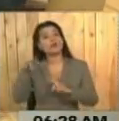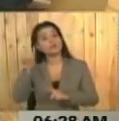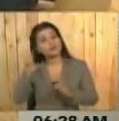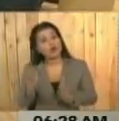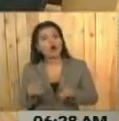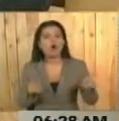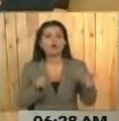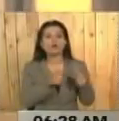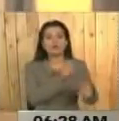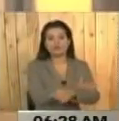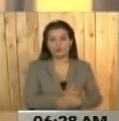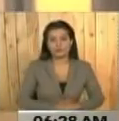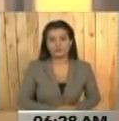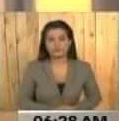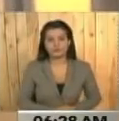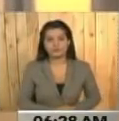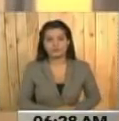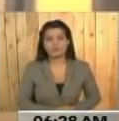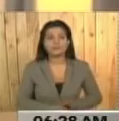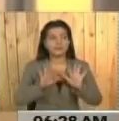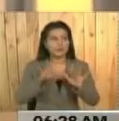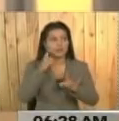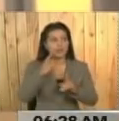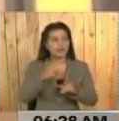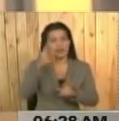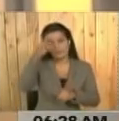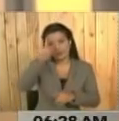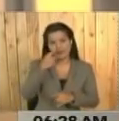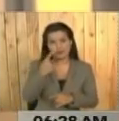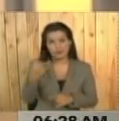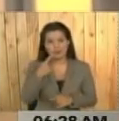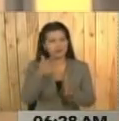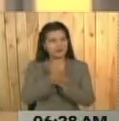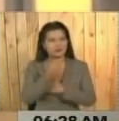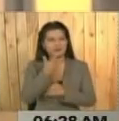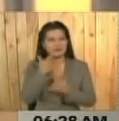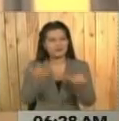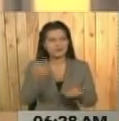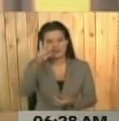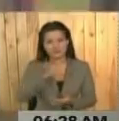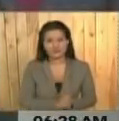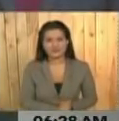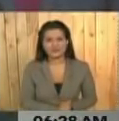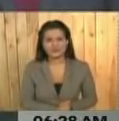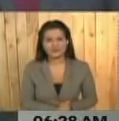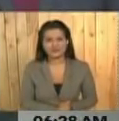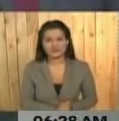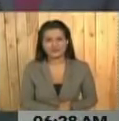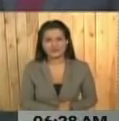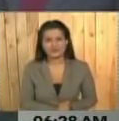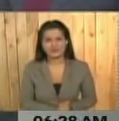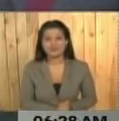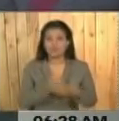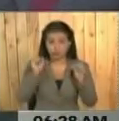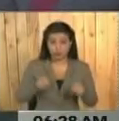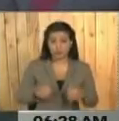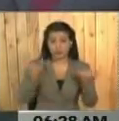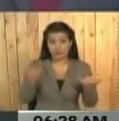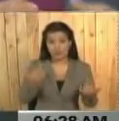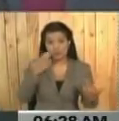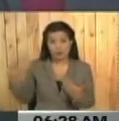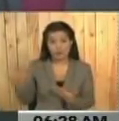derecha el sector Deere haciendo un repaso por todas las redes sociales veamos qué tienes a esta hora rear Así es Merlin y diputado de inmediato vamos a hacer